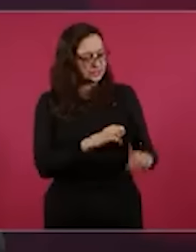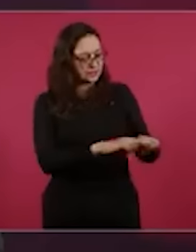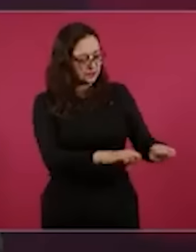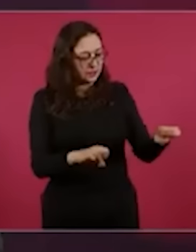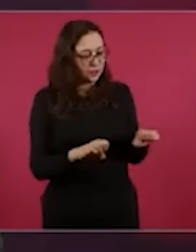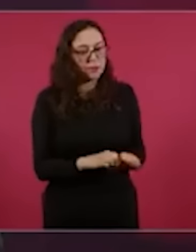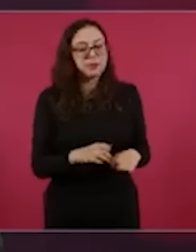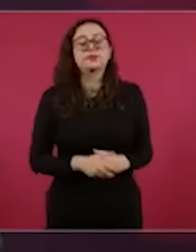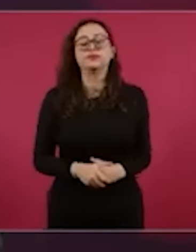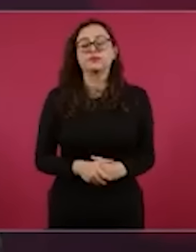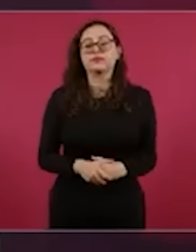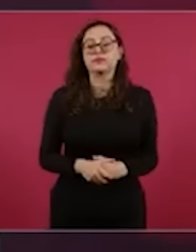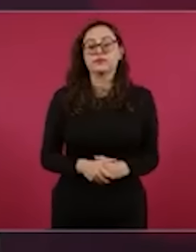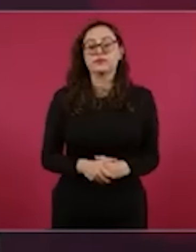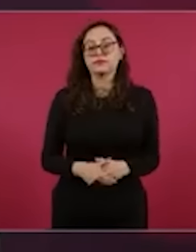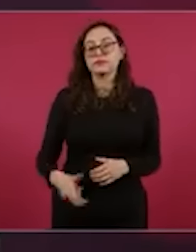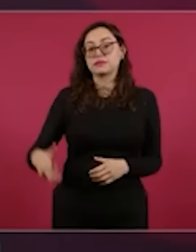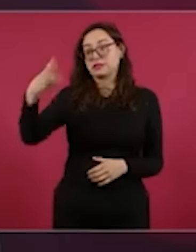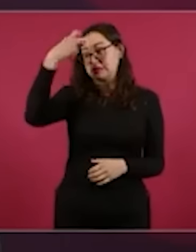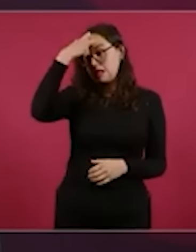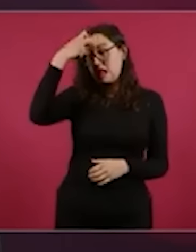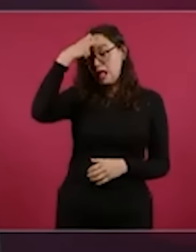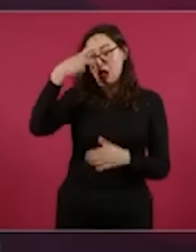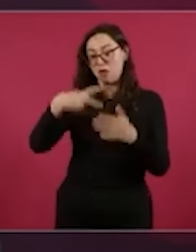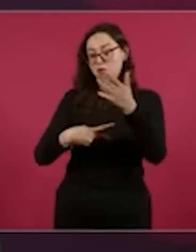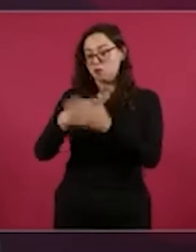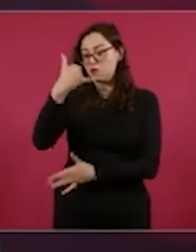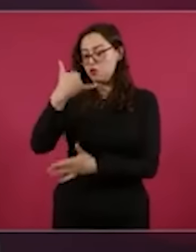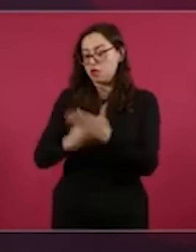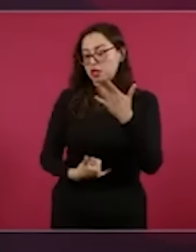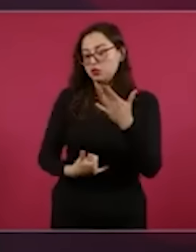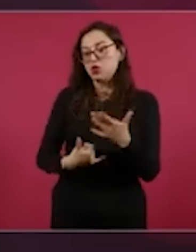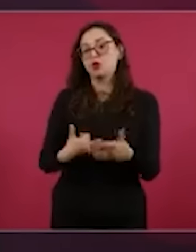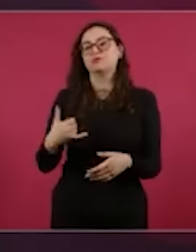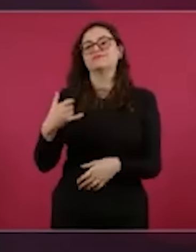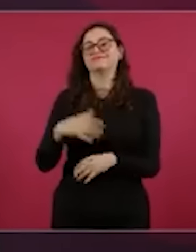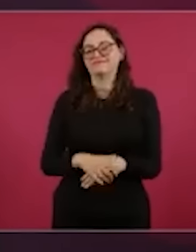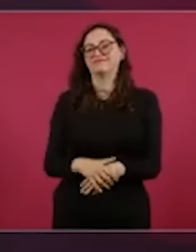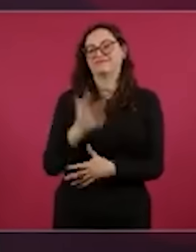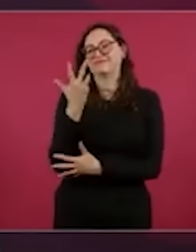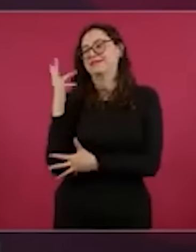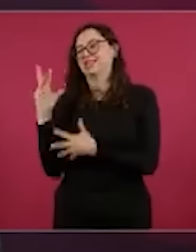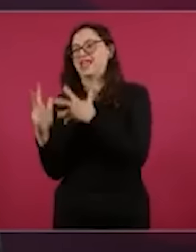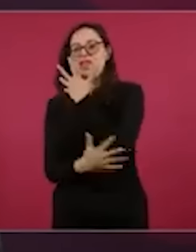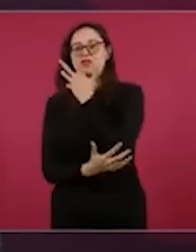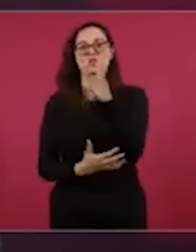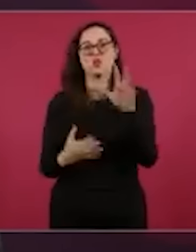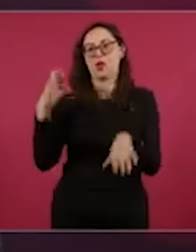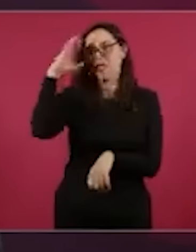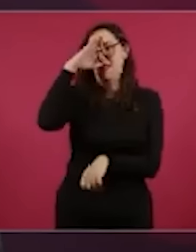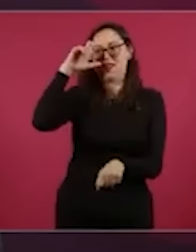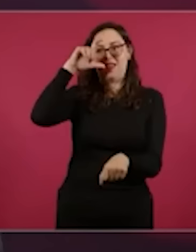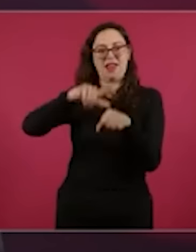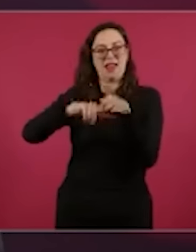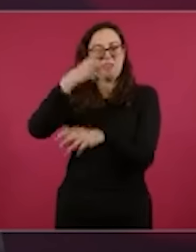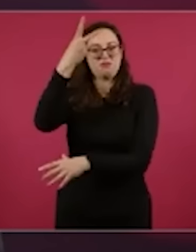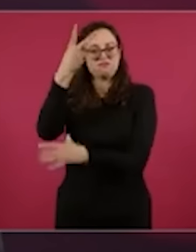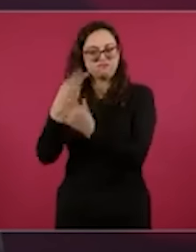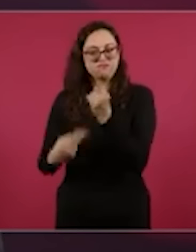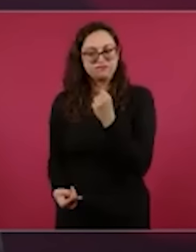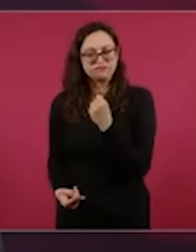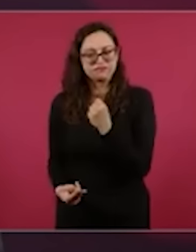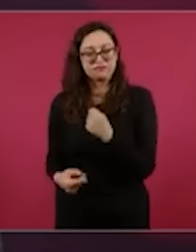Chapultepec, Chapultepec Naturaleza y Cultura, será, entre muchos otros, uno